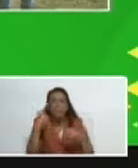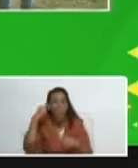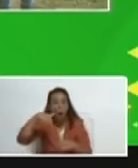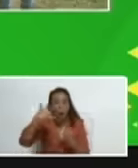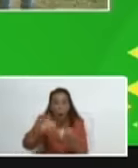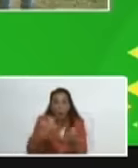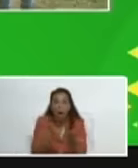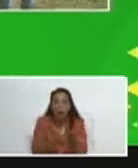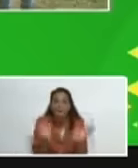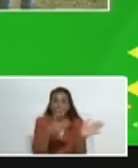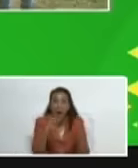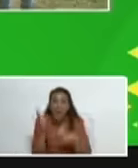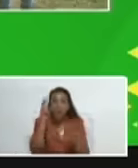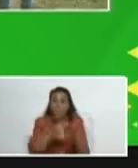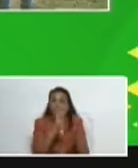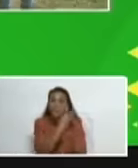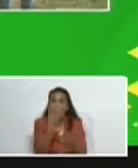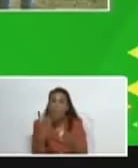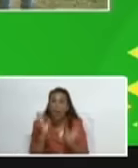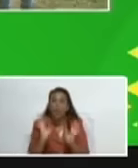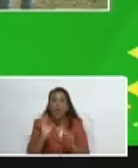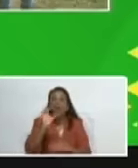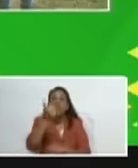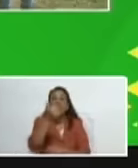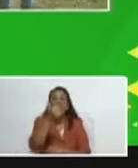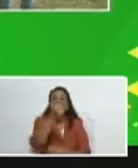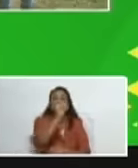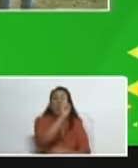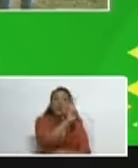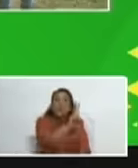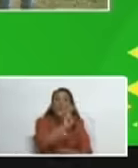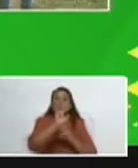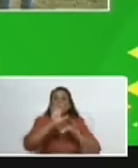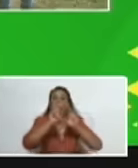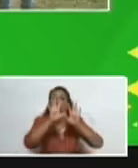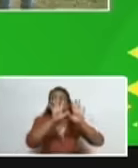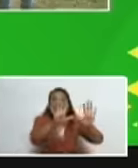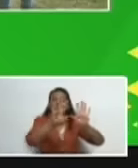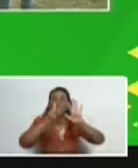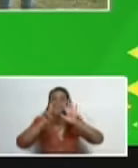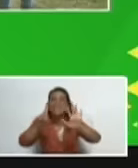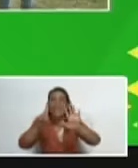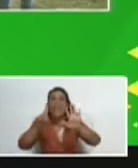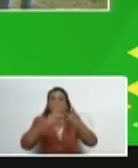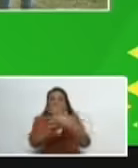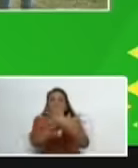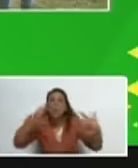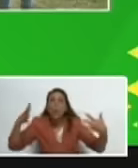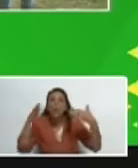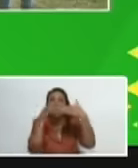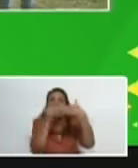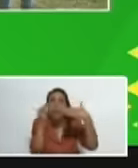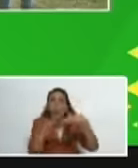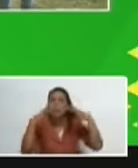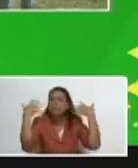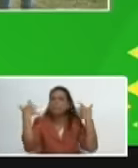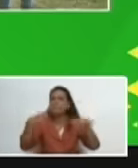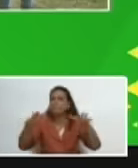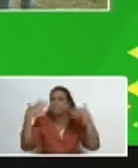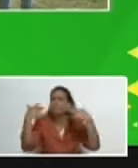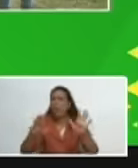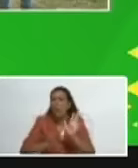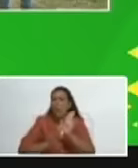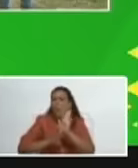ahora? Marzo 2024, 216 millones. Venimos de 2 millones hace dos años. Y eso